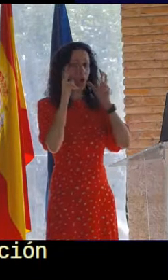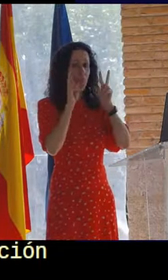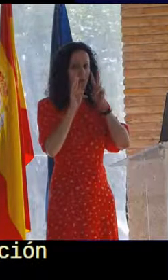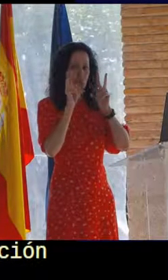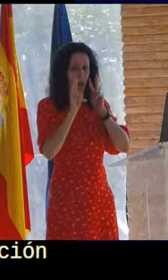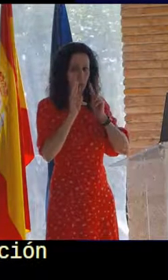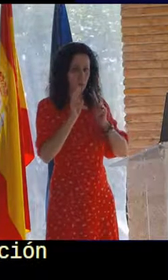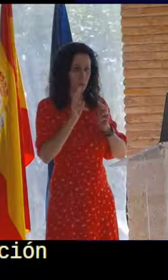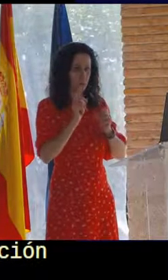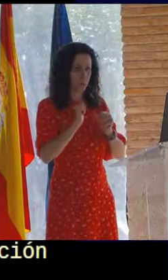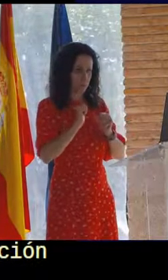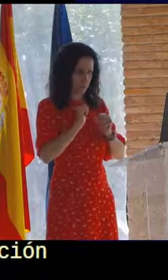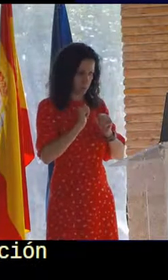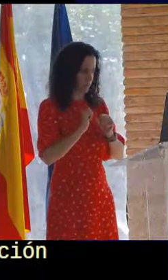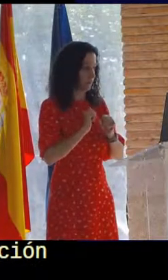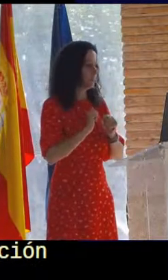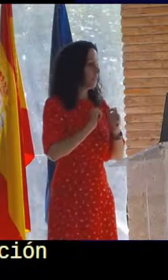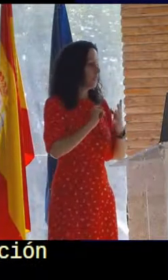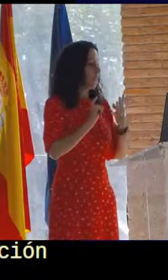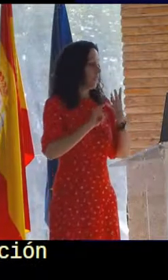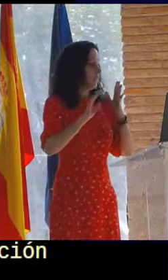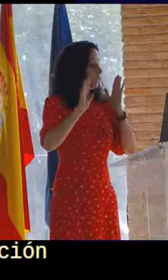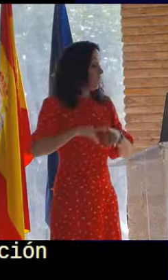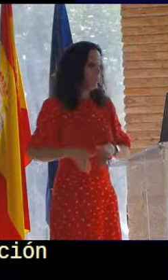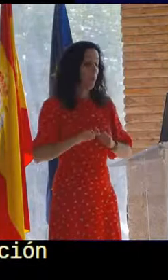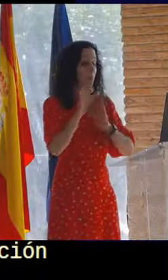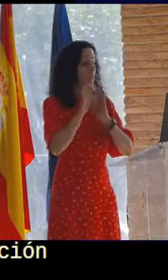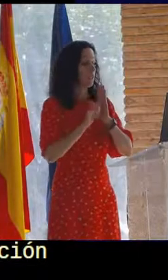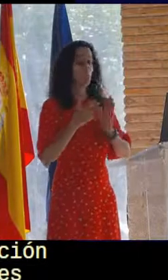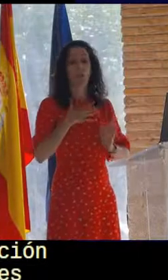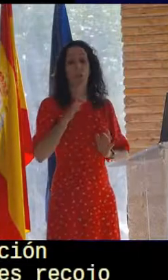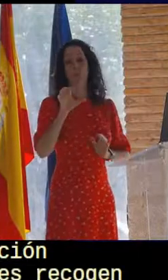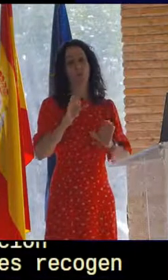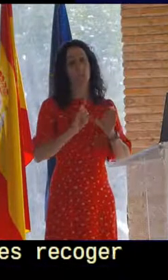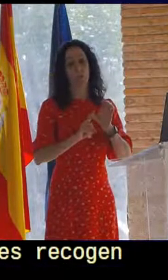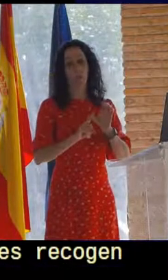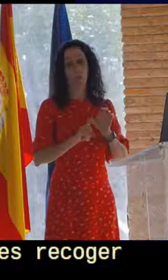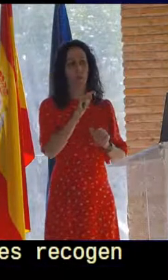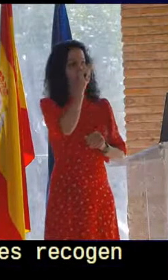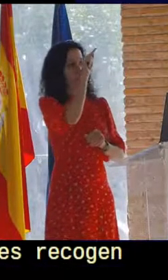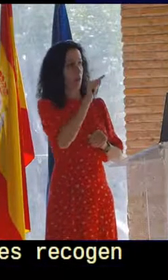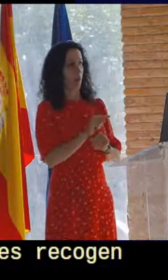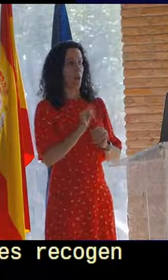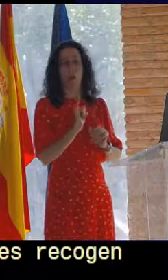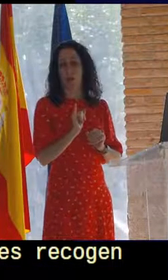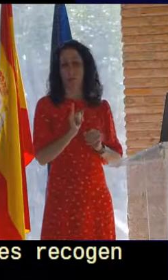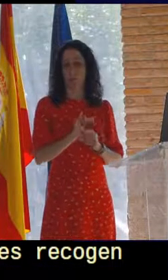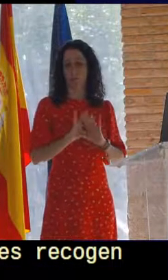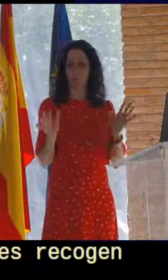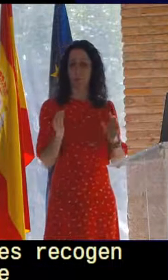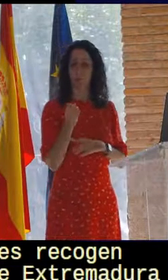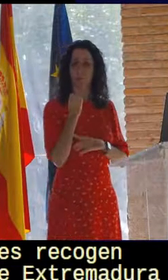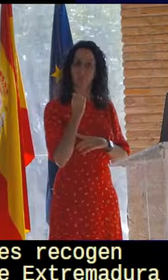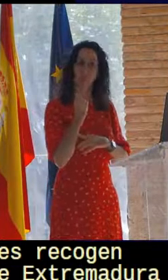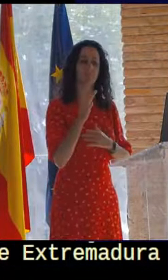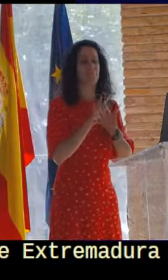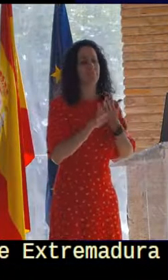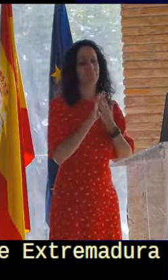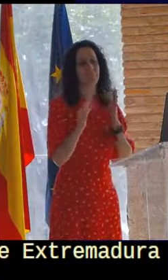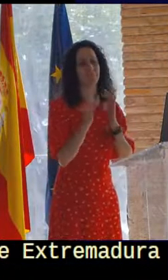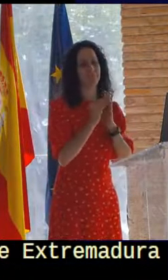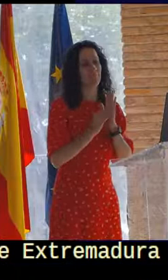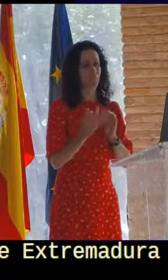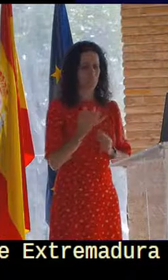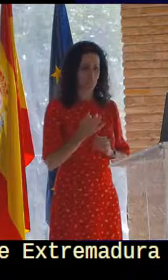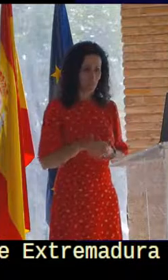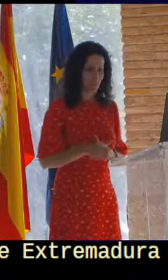También de de audiovisual todas esas leyes recogen nuestro derecho y en el estatuto de autonomía de extremadura como os comentaba antes